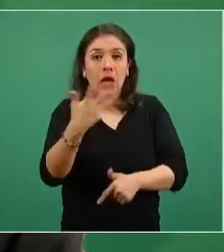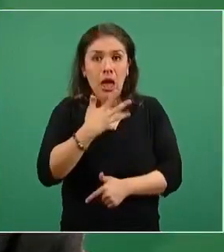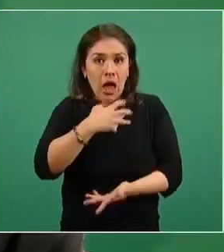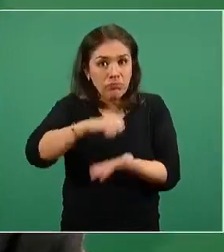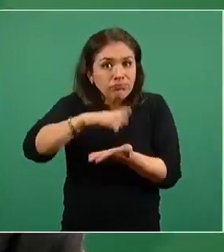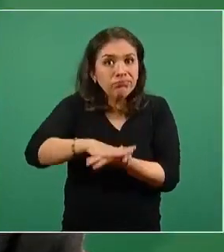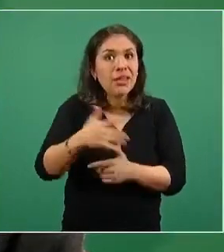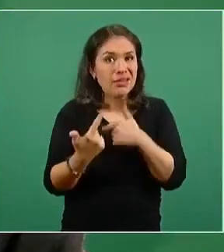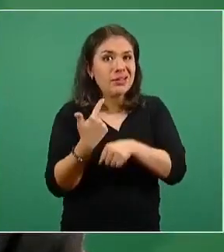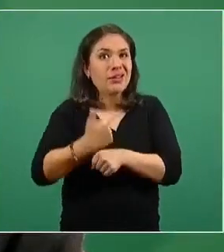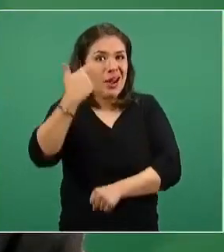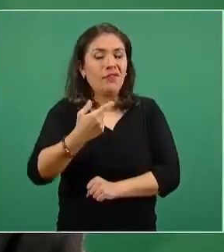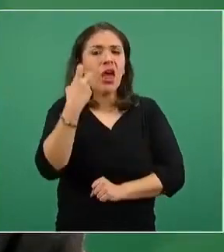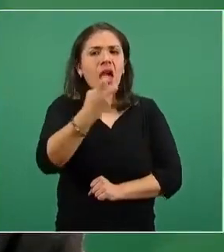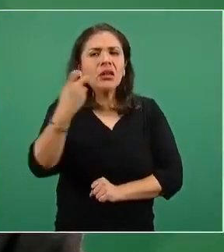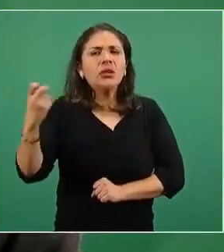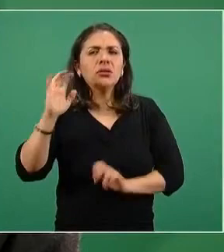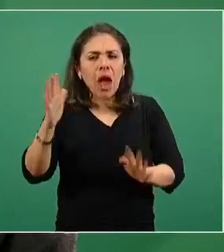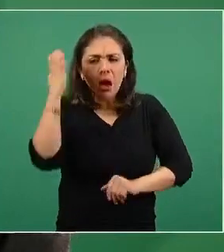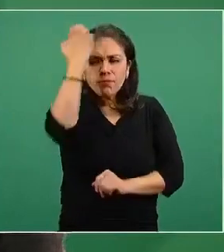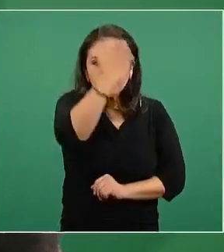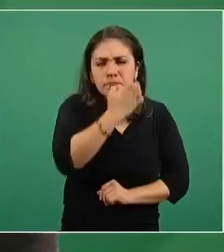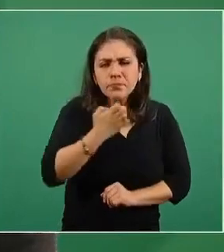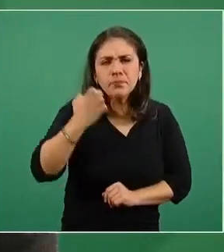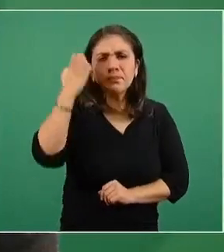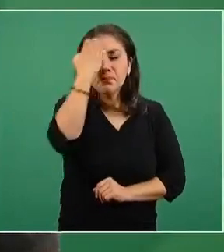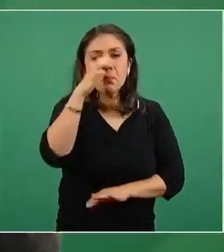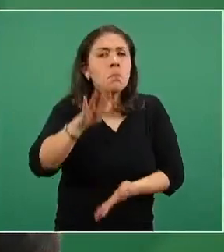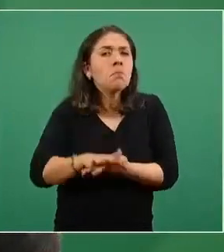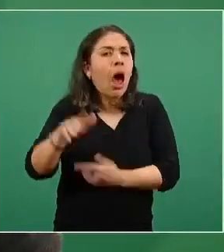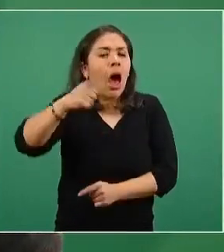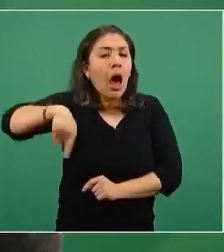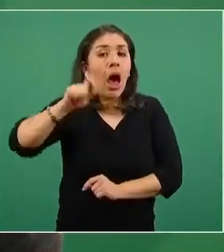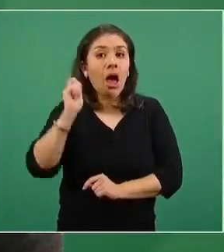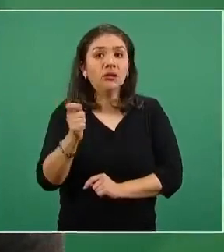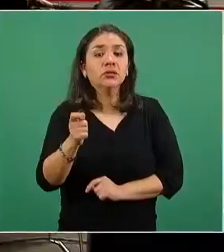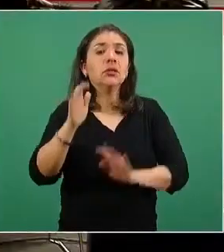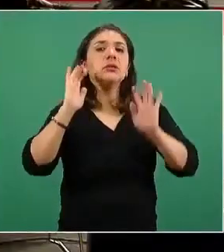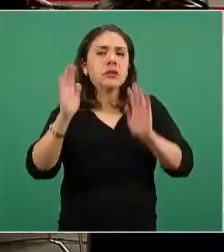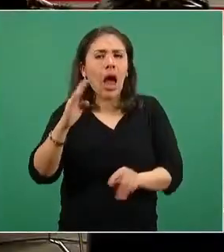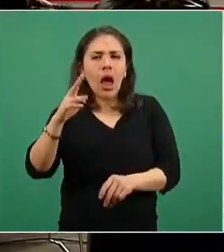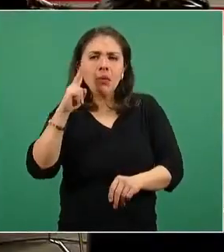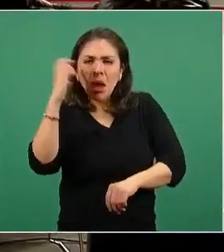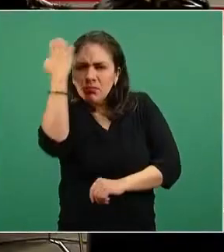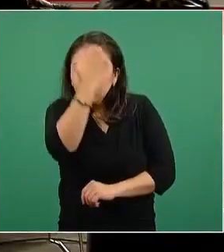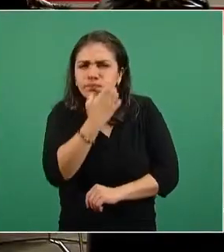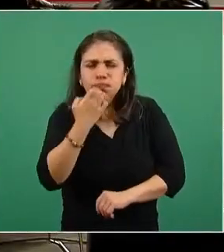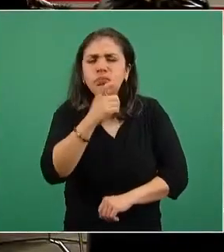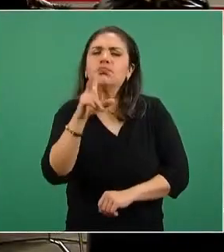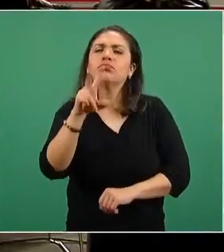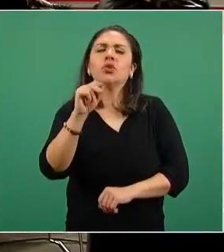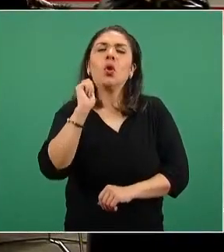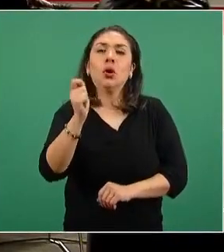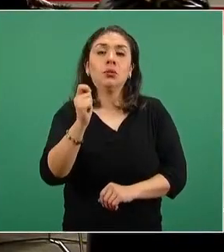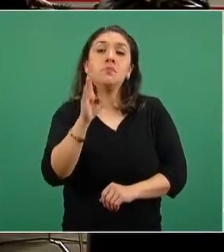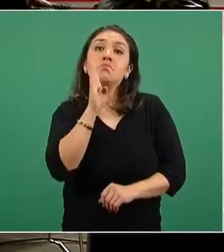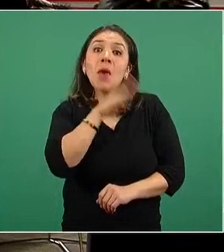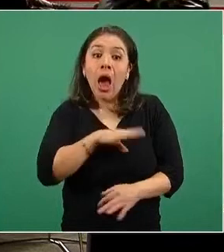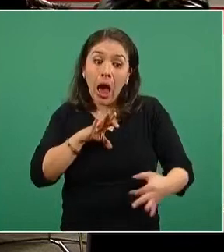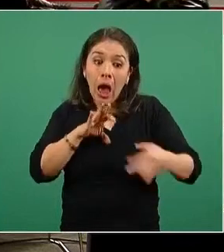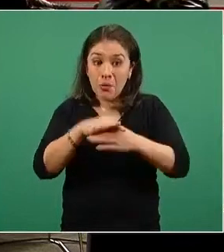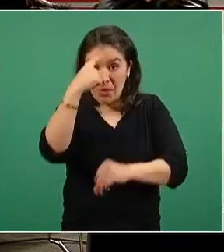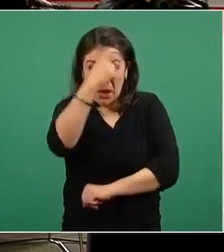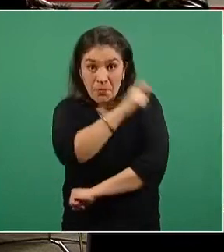y estos han sido analizados. La gran mayoría ya han sido descartados como posiblemente asociados